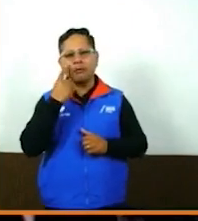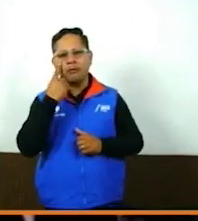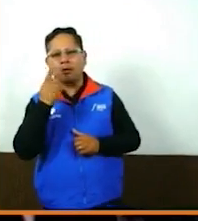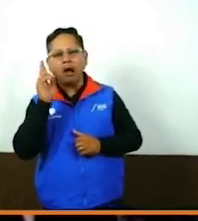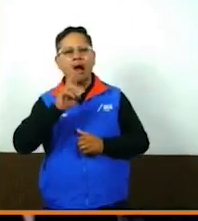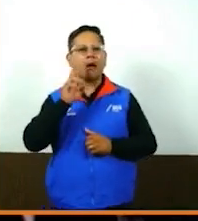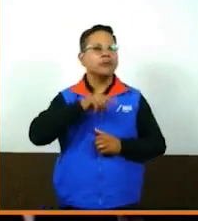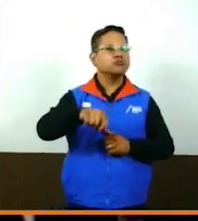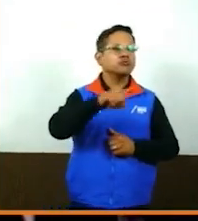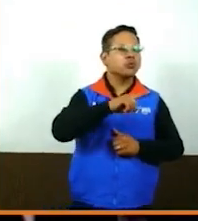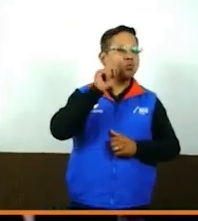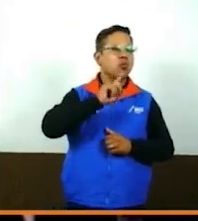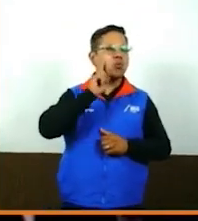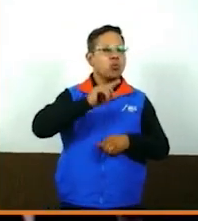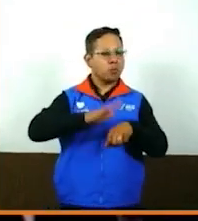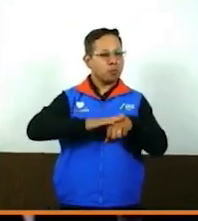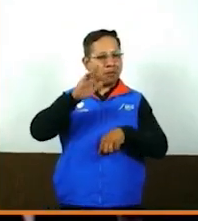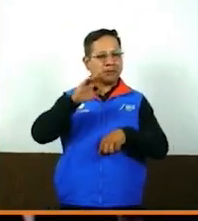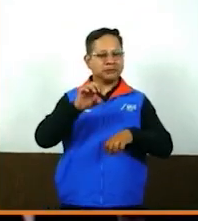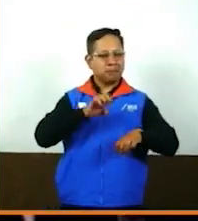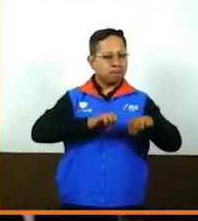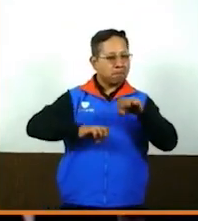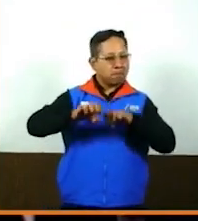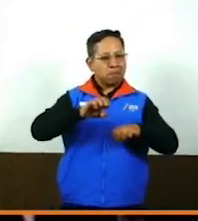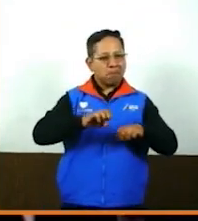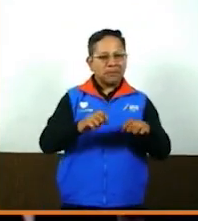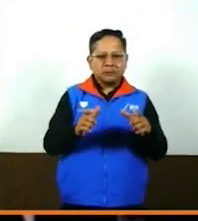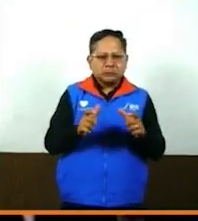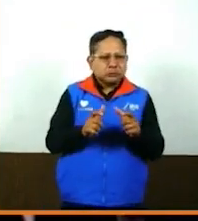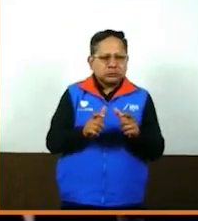¿cómo hacemos para que más mujeres tengan microempresas?